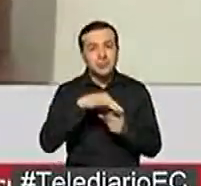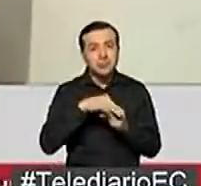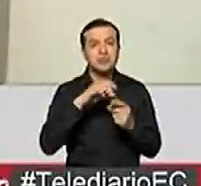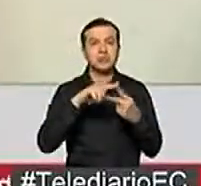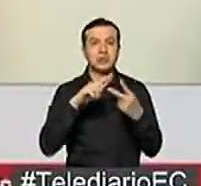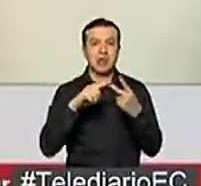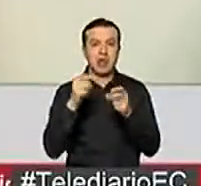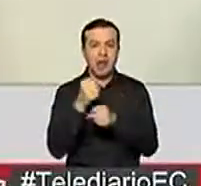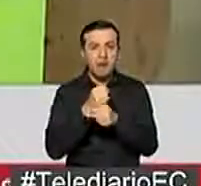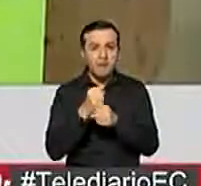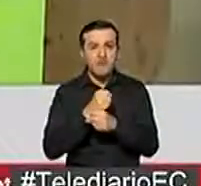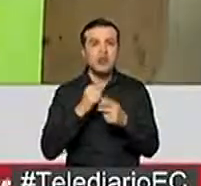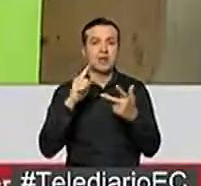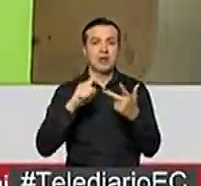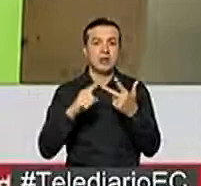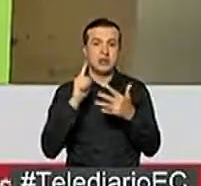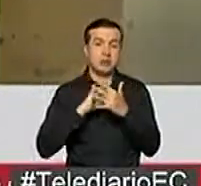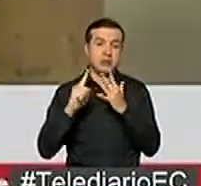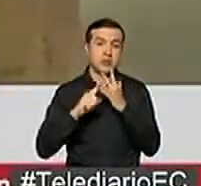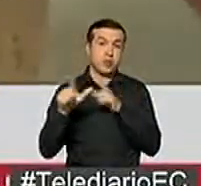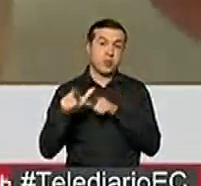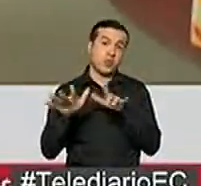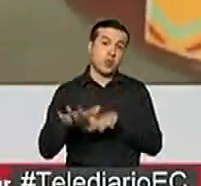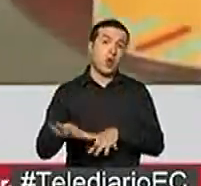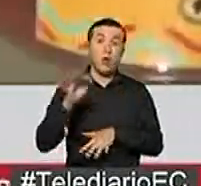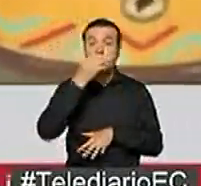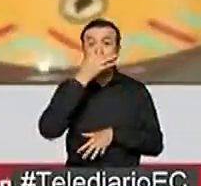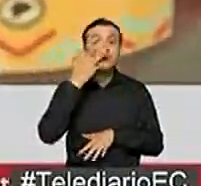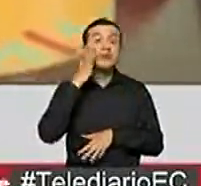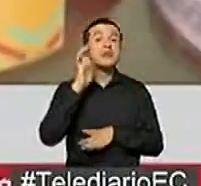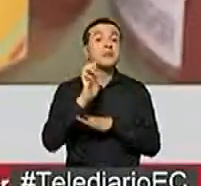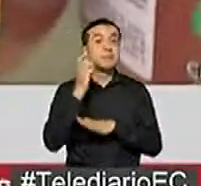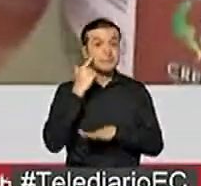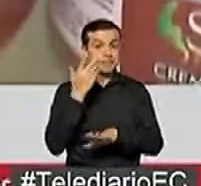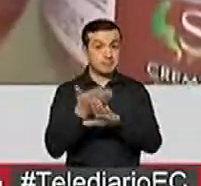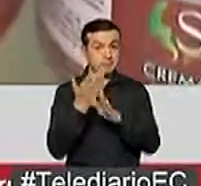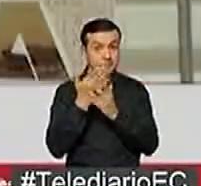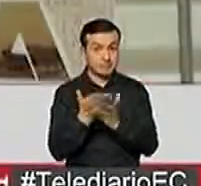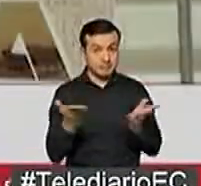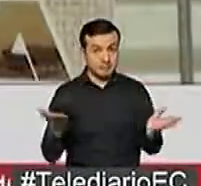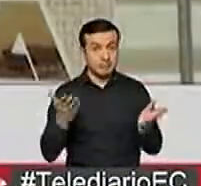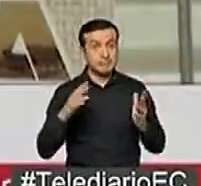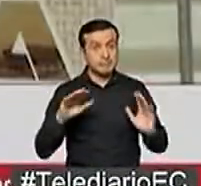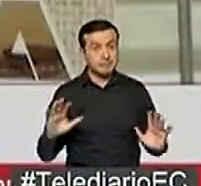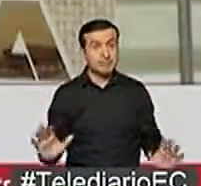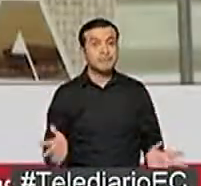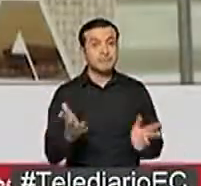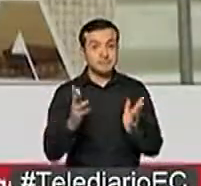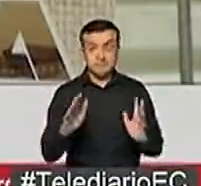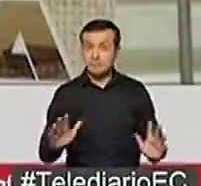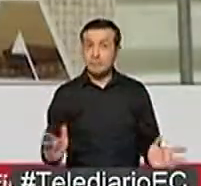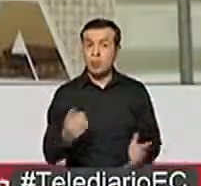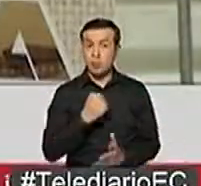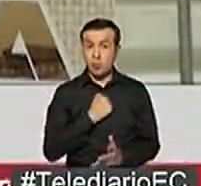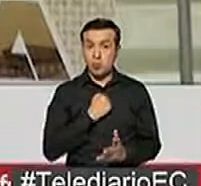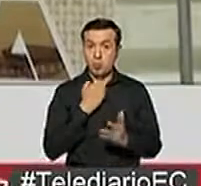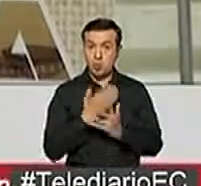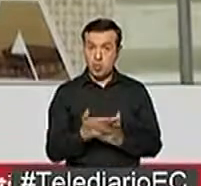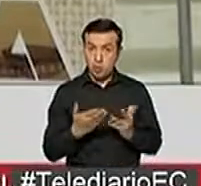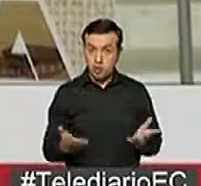productos que los emprendedores de este lugar de la Amazonía ecuatoriana exhiben. Promocionar nuestros